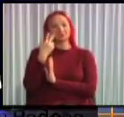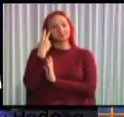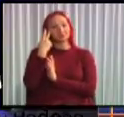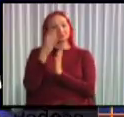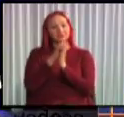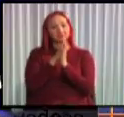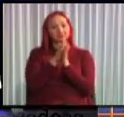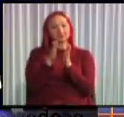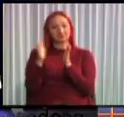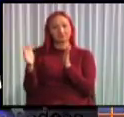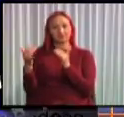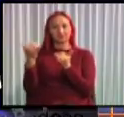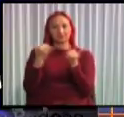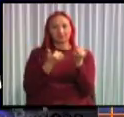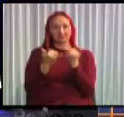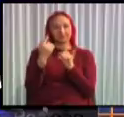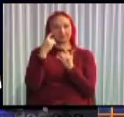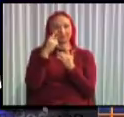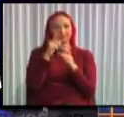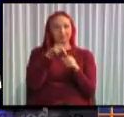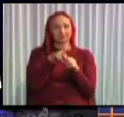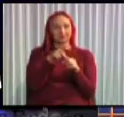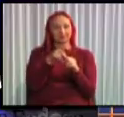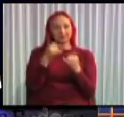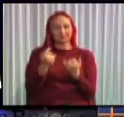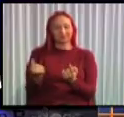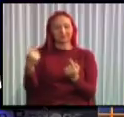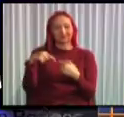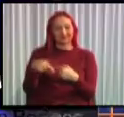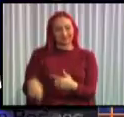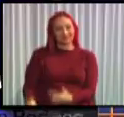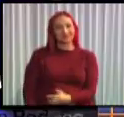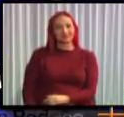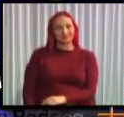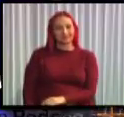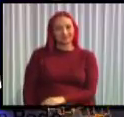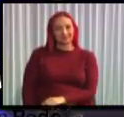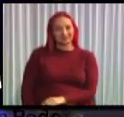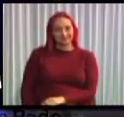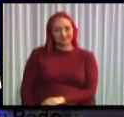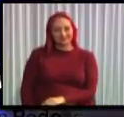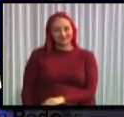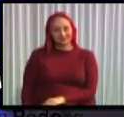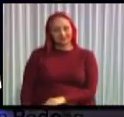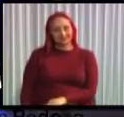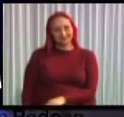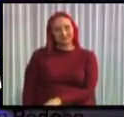abrir la línea telefónica para que usted participe. Hacemos una pequeña pausa y ya volvemos.